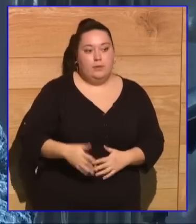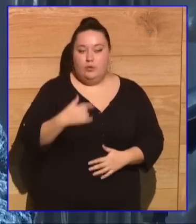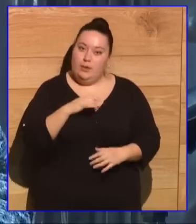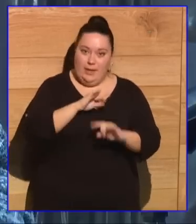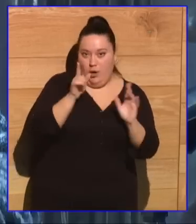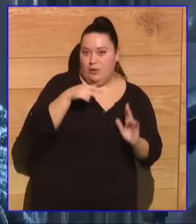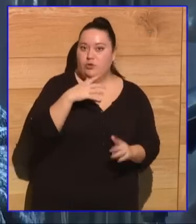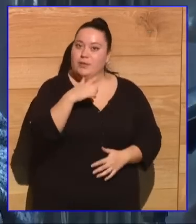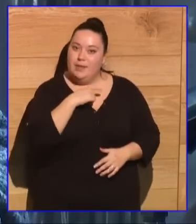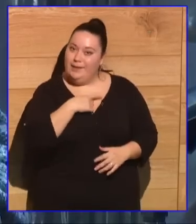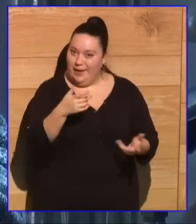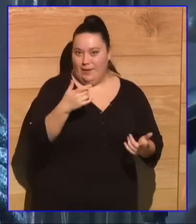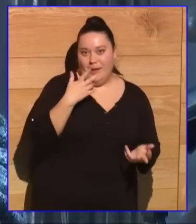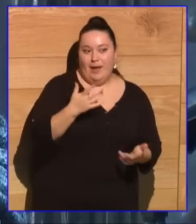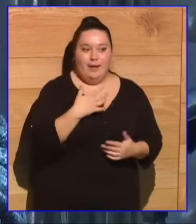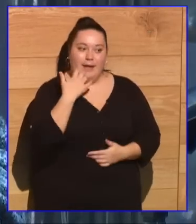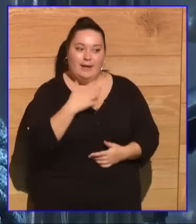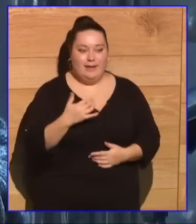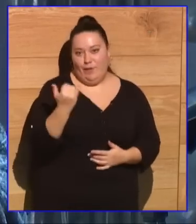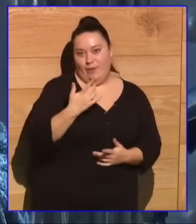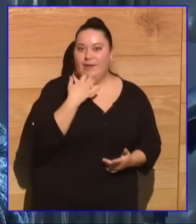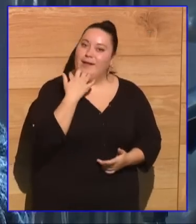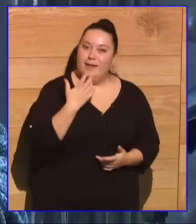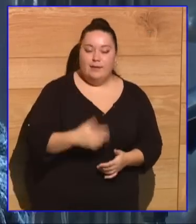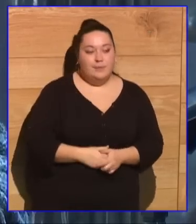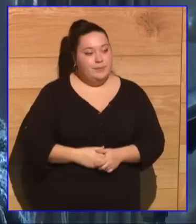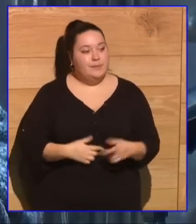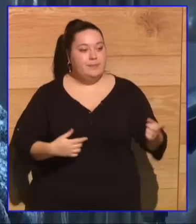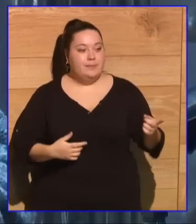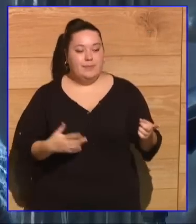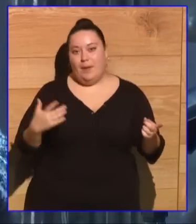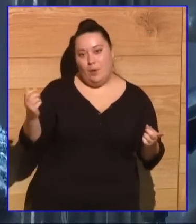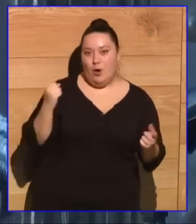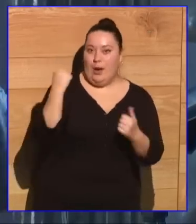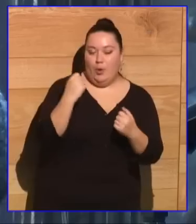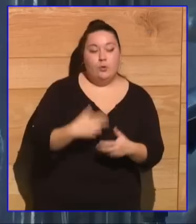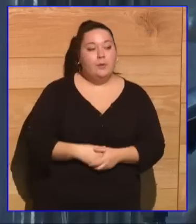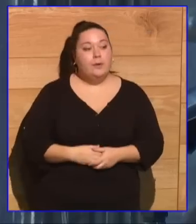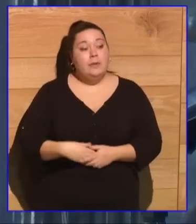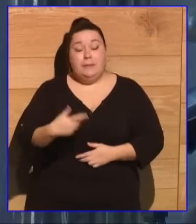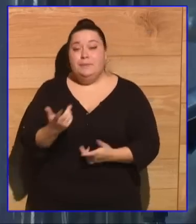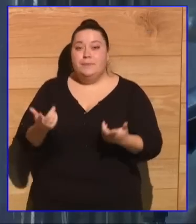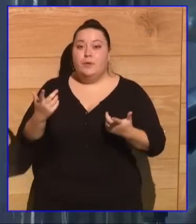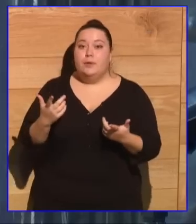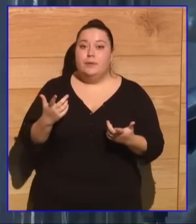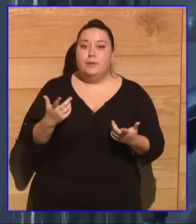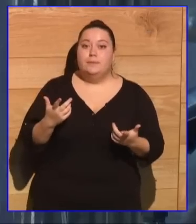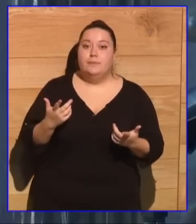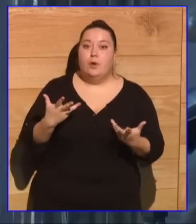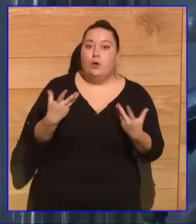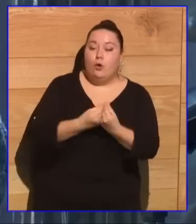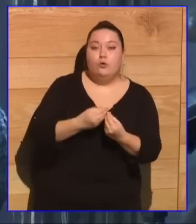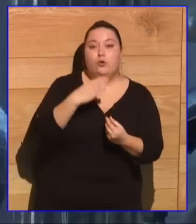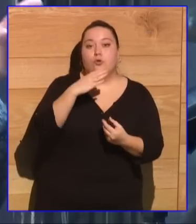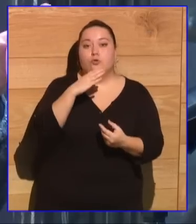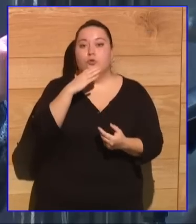risa. Y esta es la primera peli Jefe. que no hace bajo el paraguas de los Coen